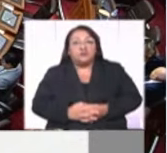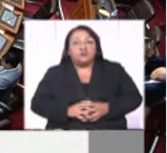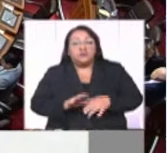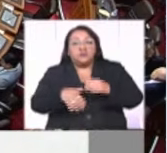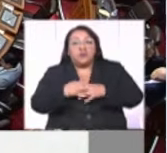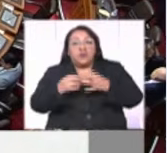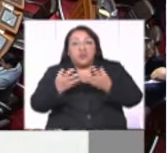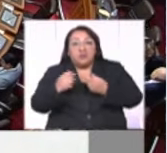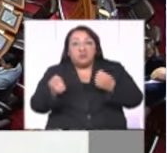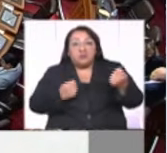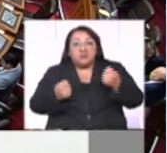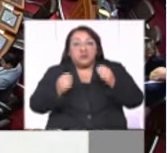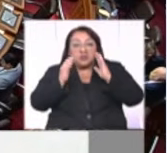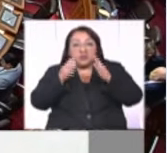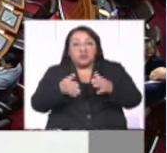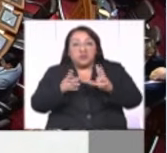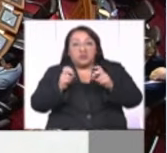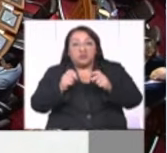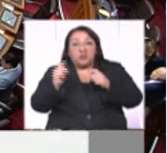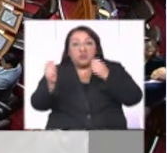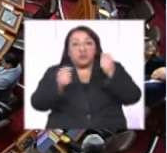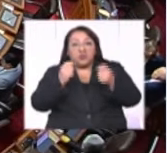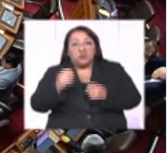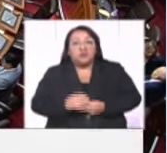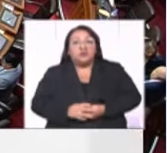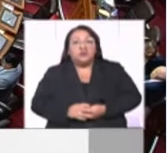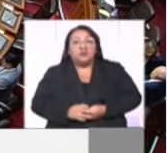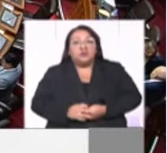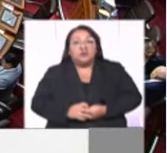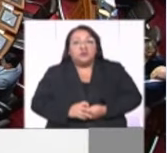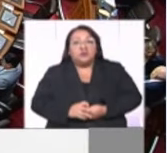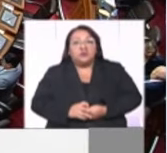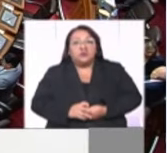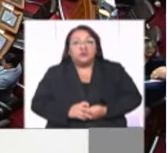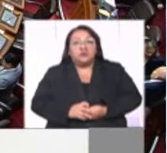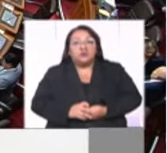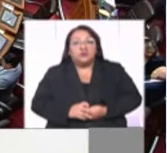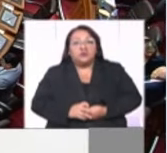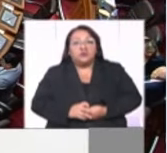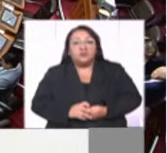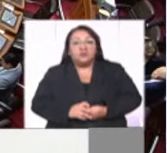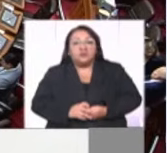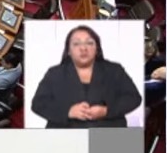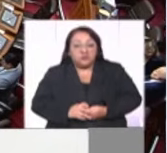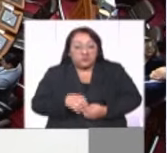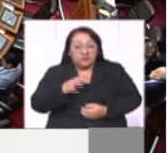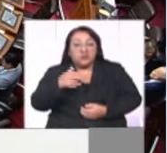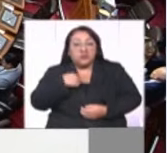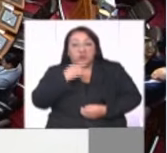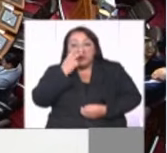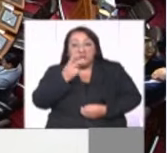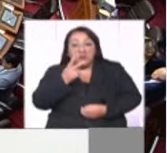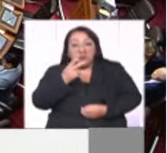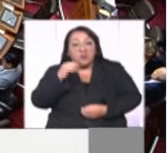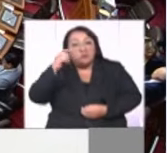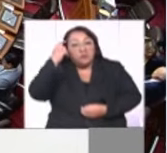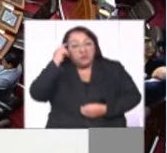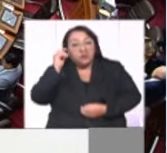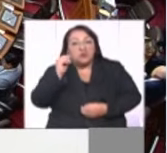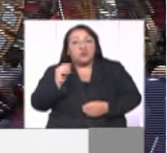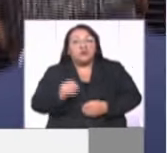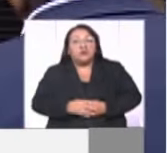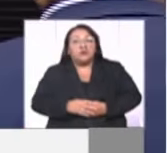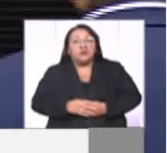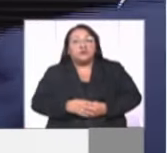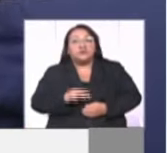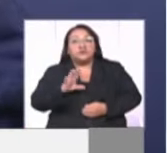empresarios dedicados al sector del turismo, hemos visto por conveniente y